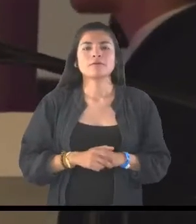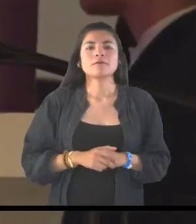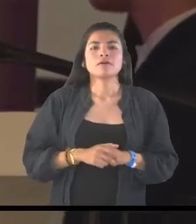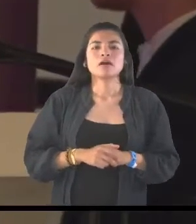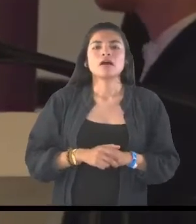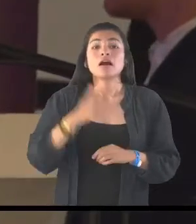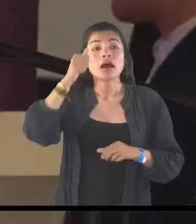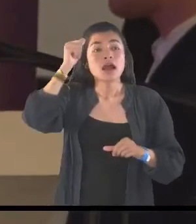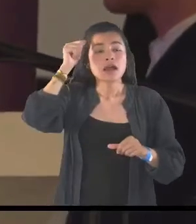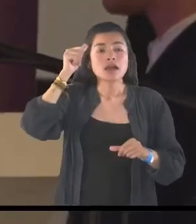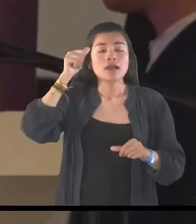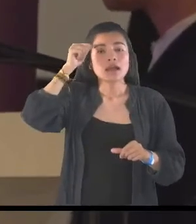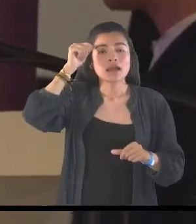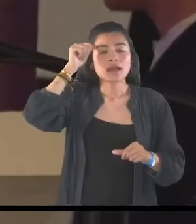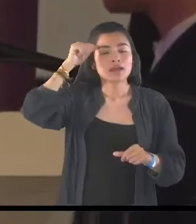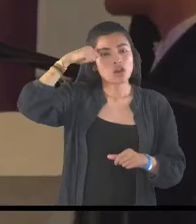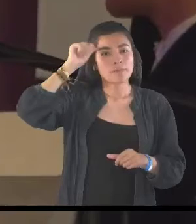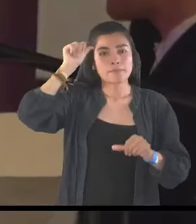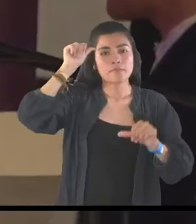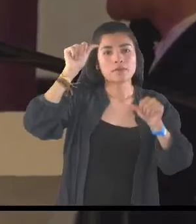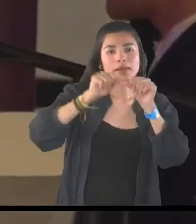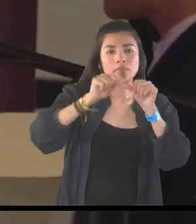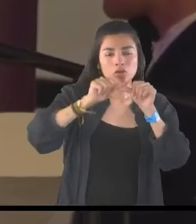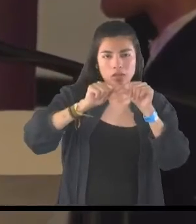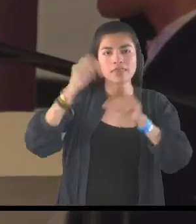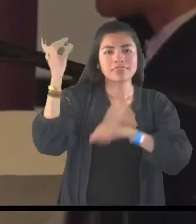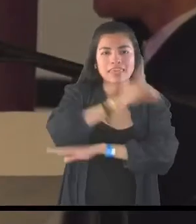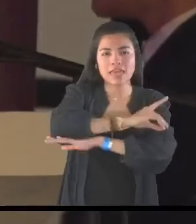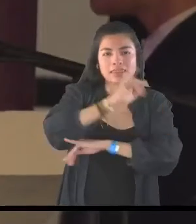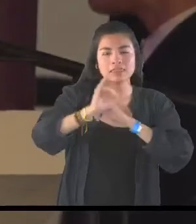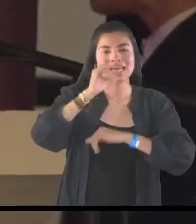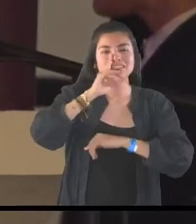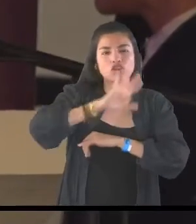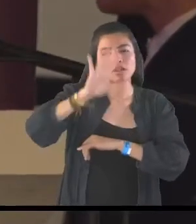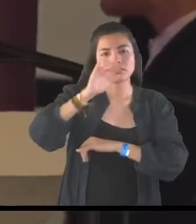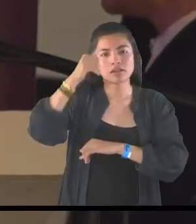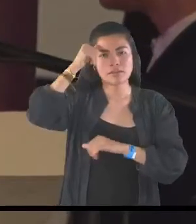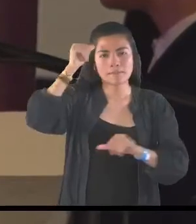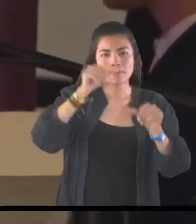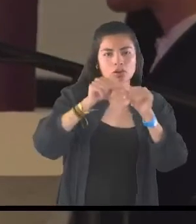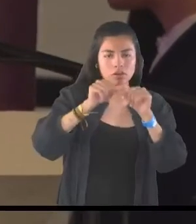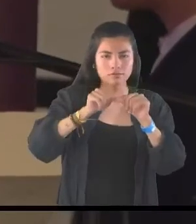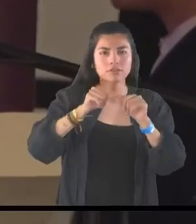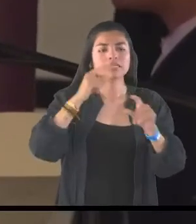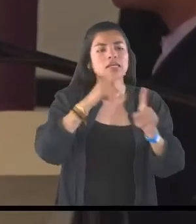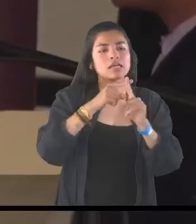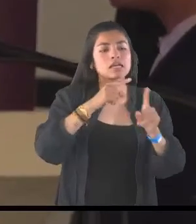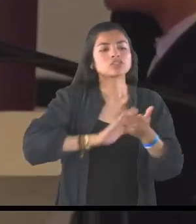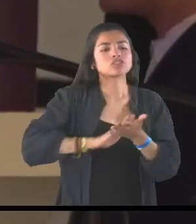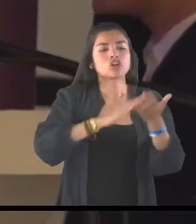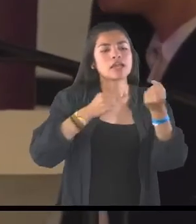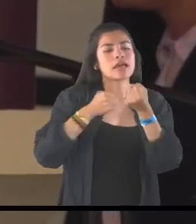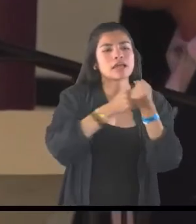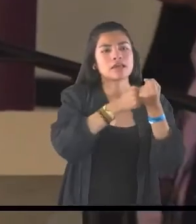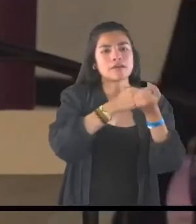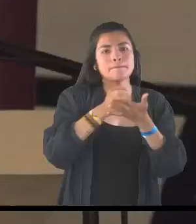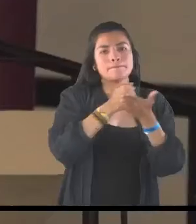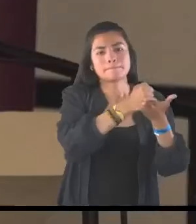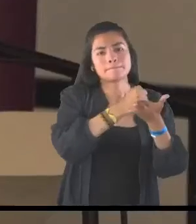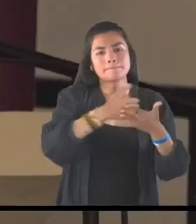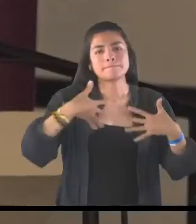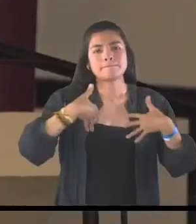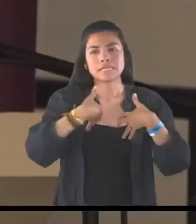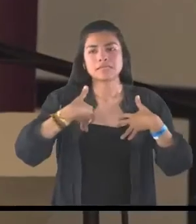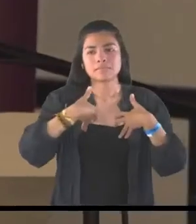de la conmemoración del Día Nacional de la Memoria y Solidaridad con las Víctimas del Conflicto Armado. Voy a invitar en este momento al doctor